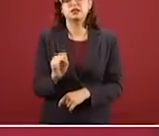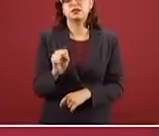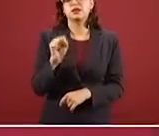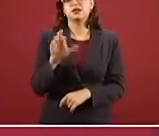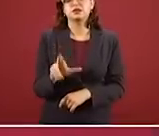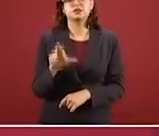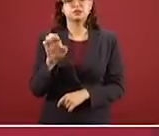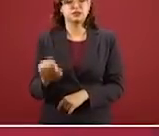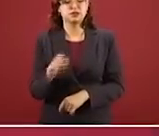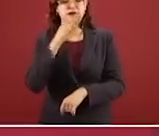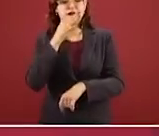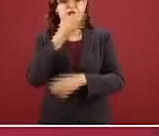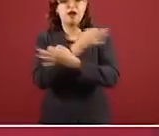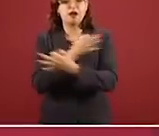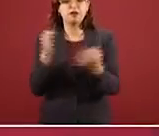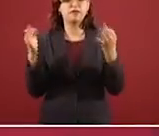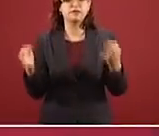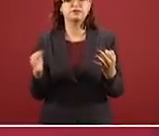Relaciones Exteriores